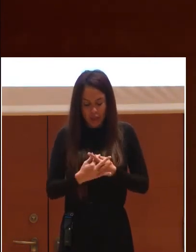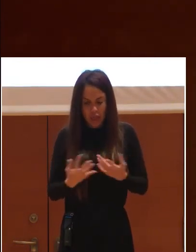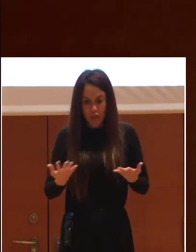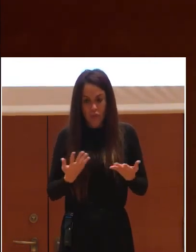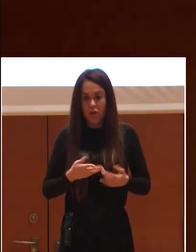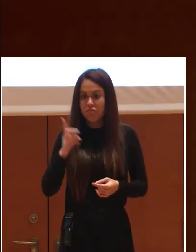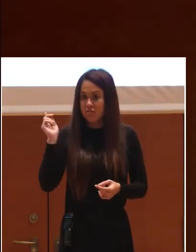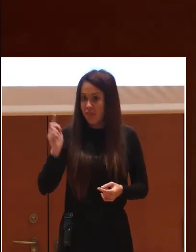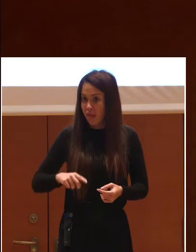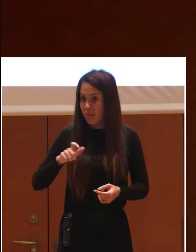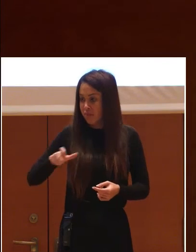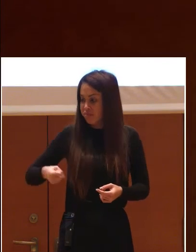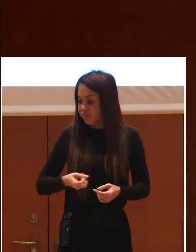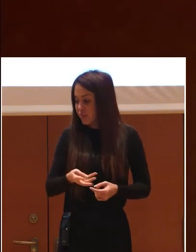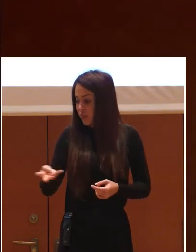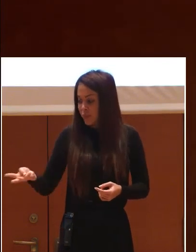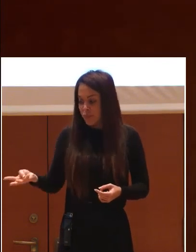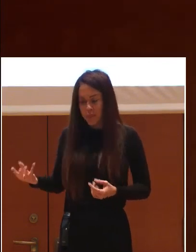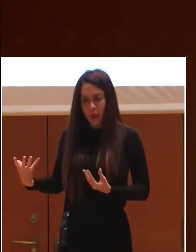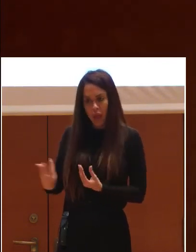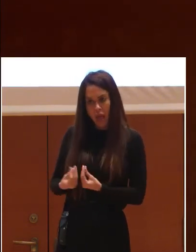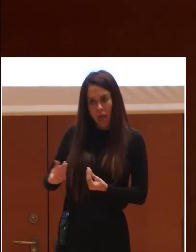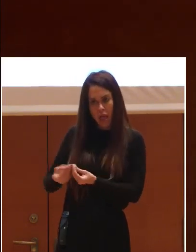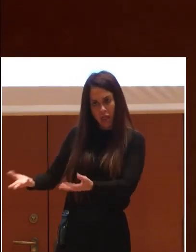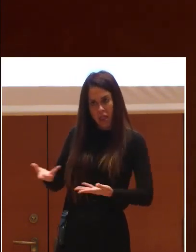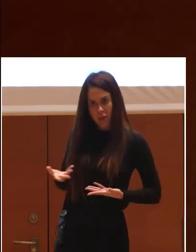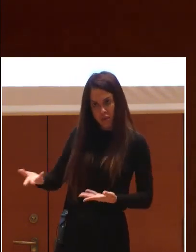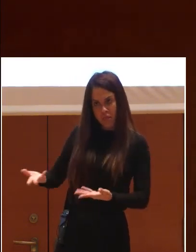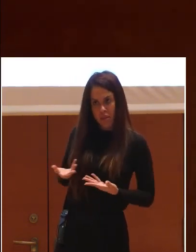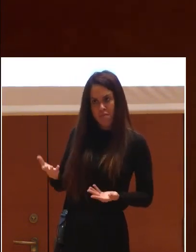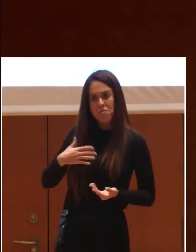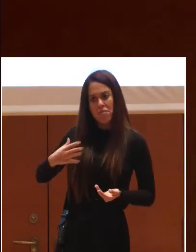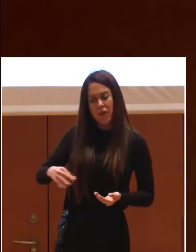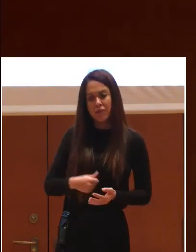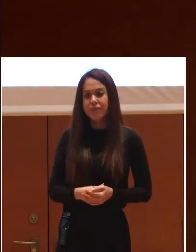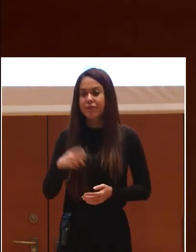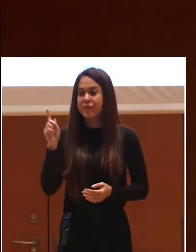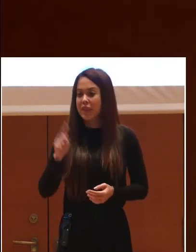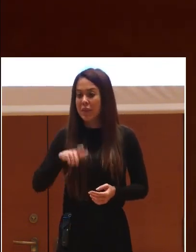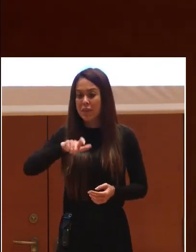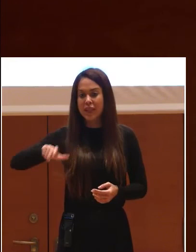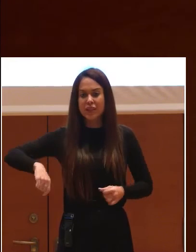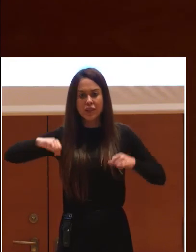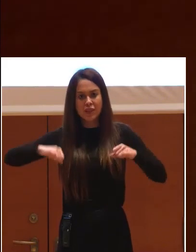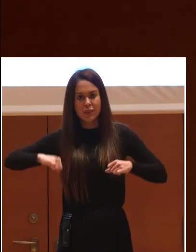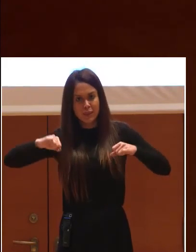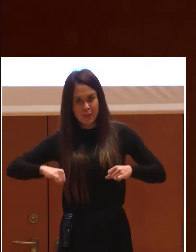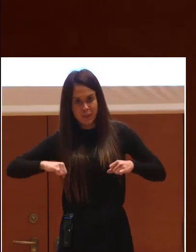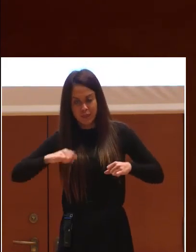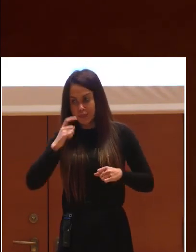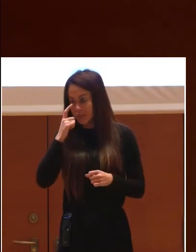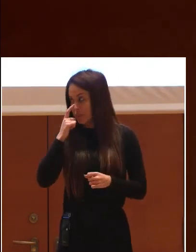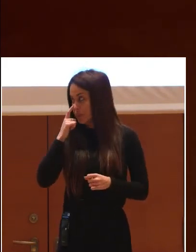y les va a ayudar además para darse cuenta de que ocurre de que les ocurre a ellas también